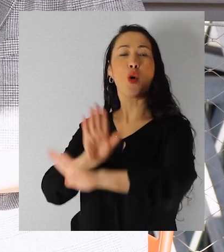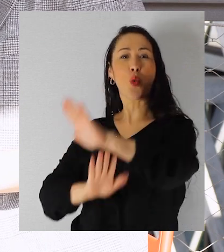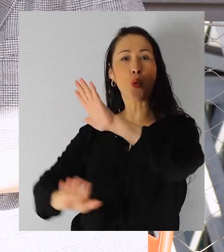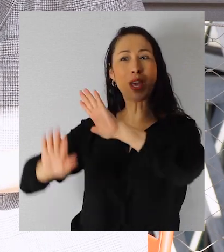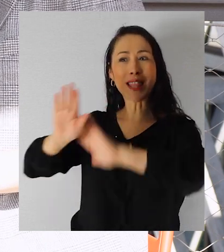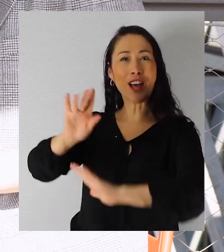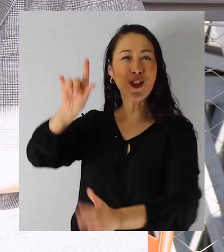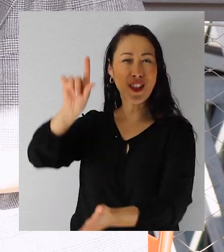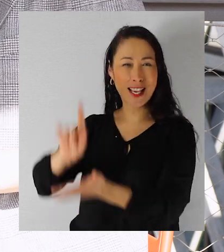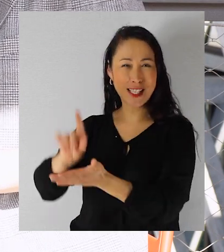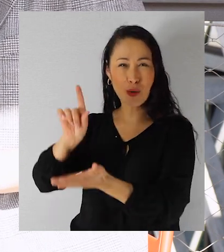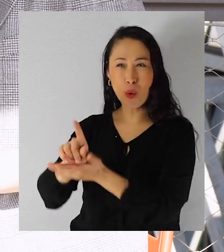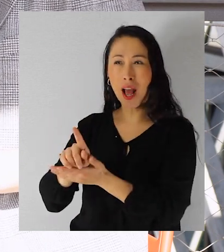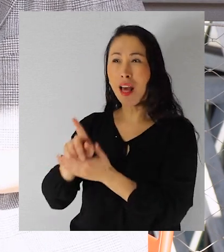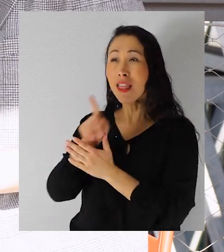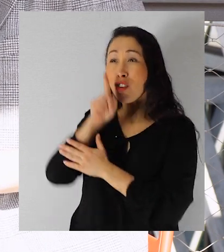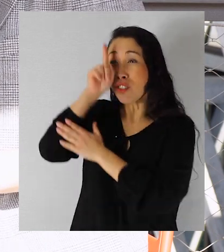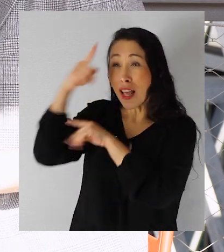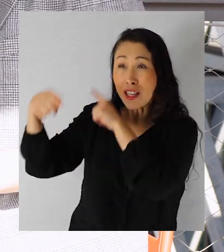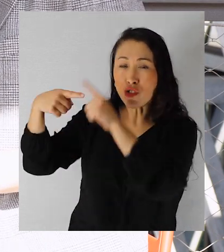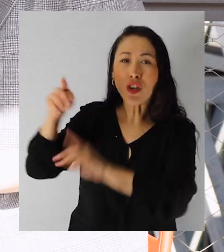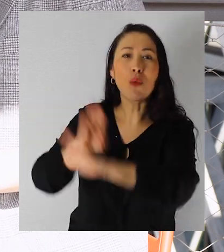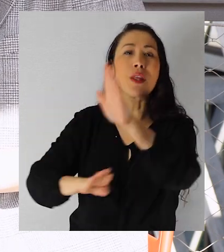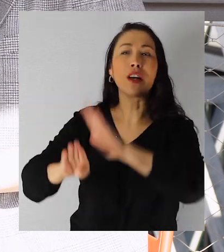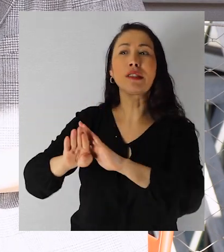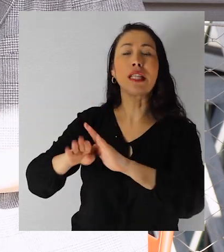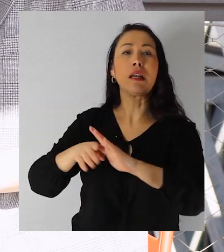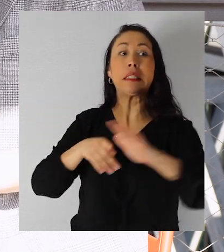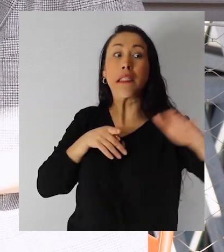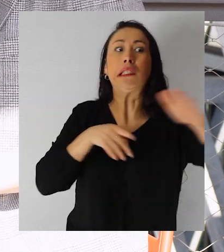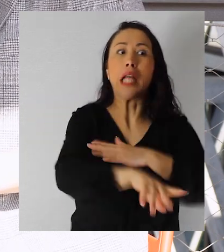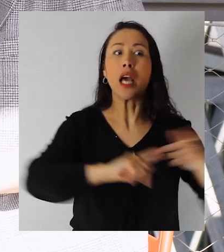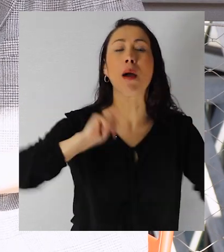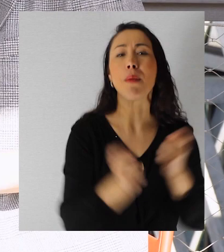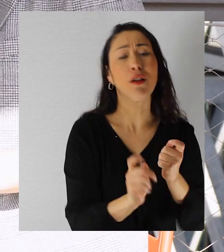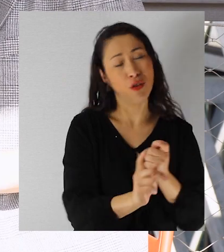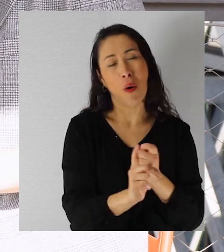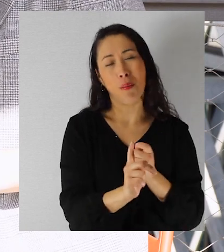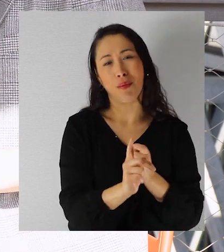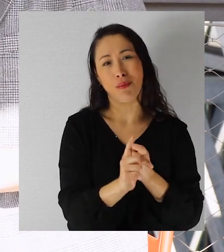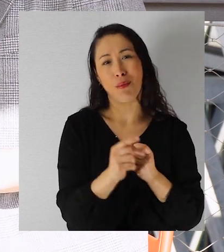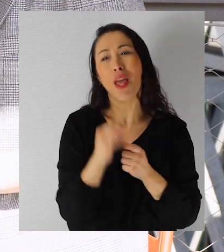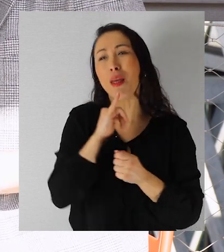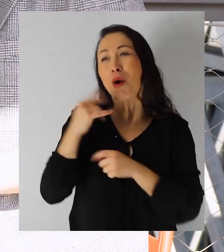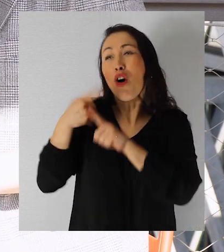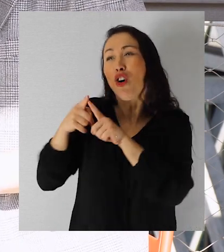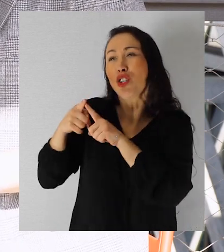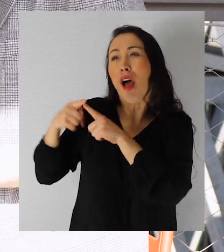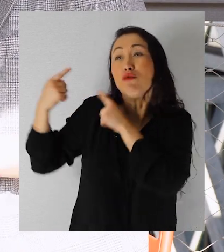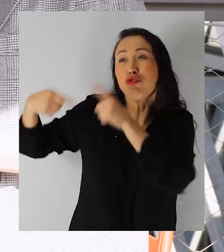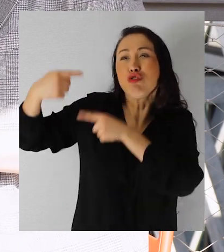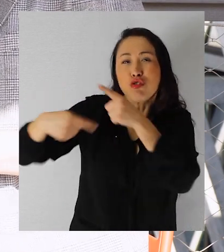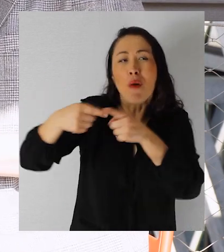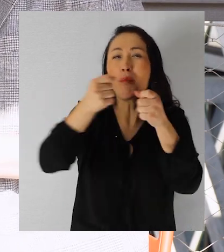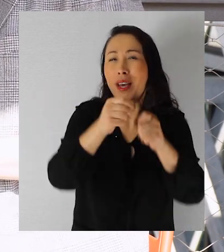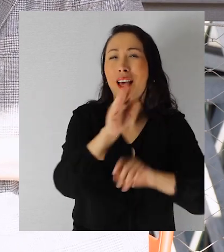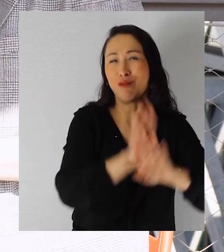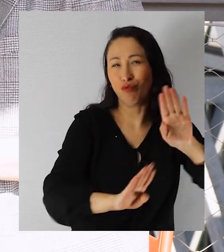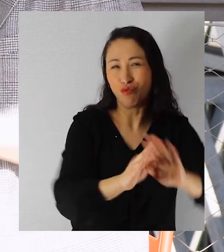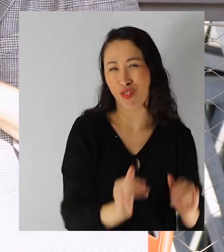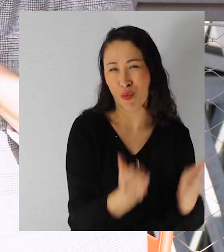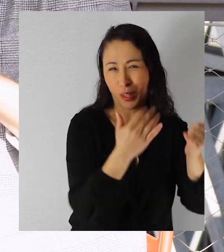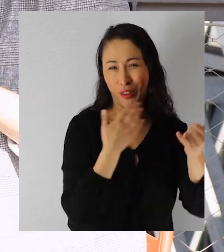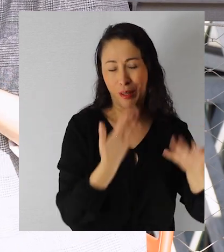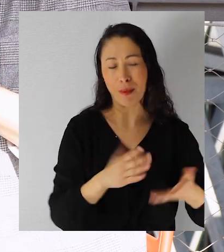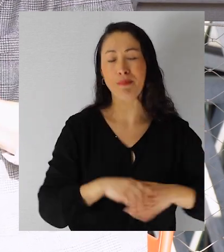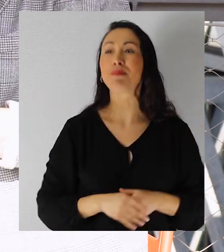de los mismos y el cuidado de esas tradiciones y su mantención a través del tiempo para que otras generaciones también lo puedan disfrutar. Qué interesante, porque en la práctica,